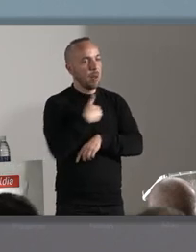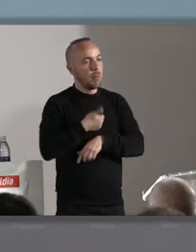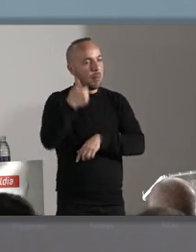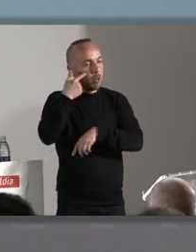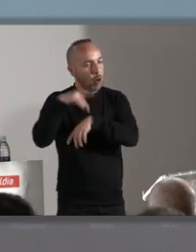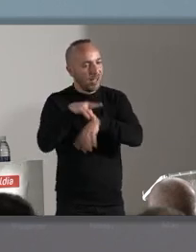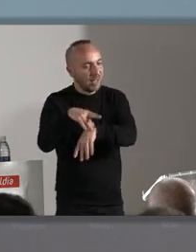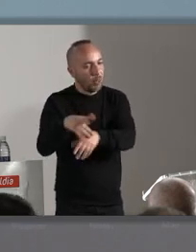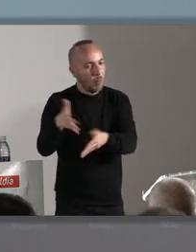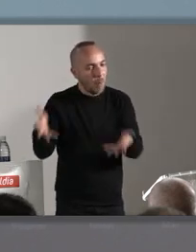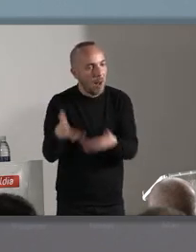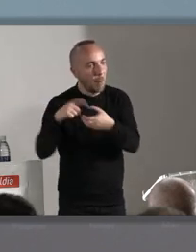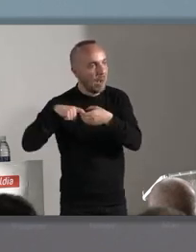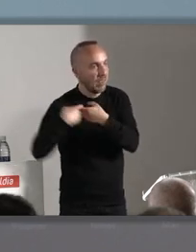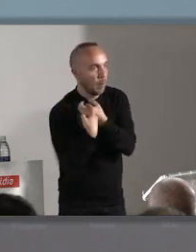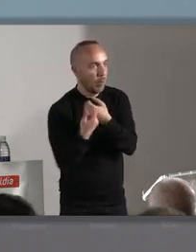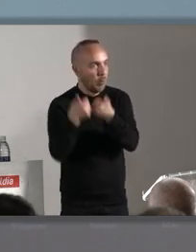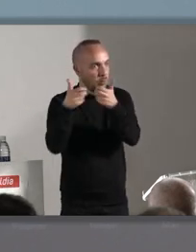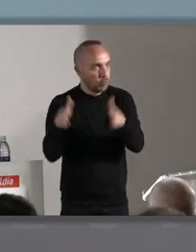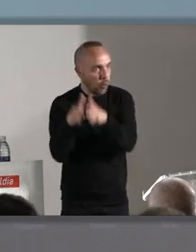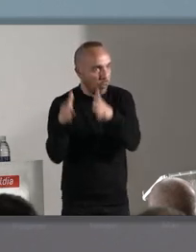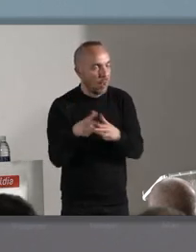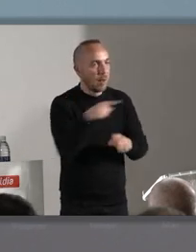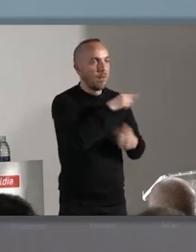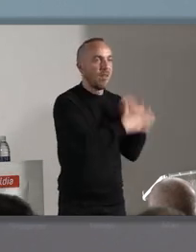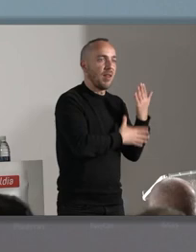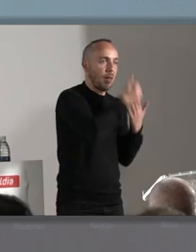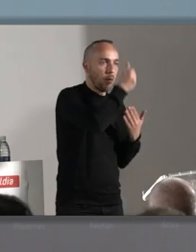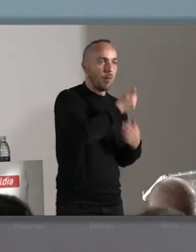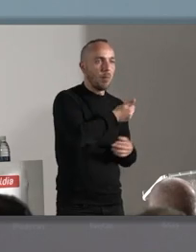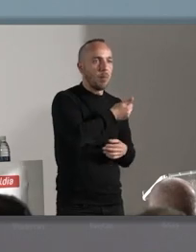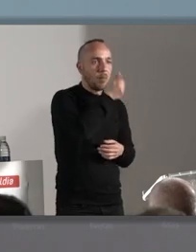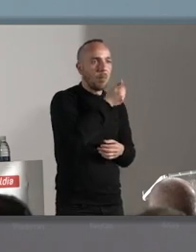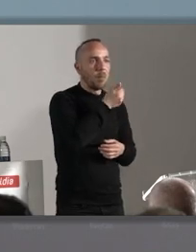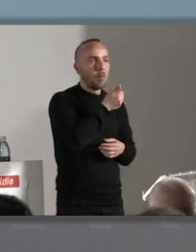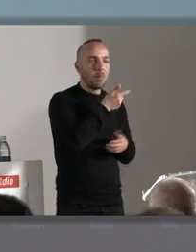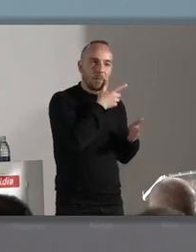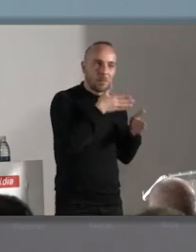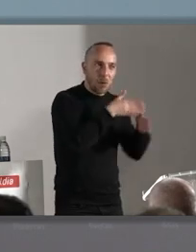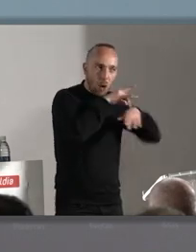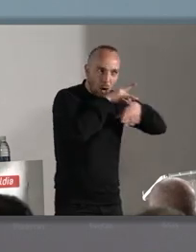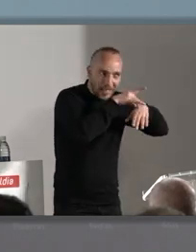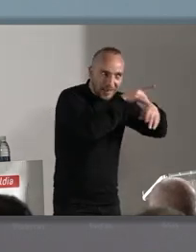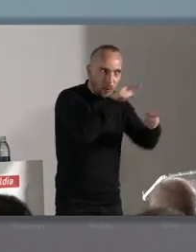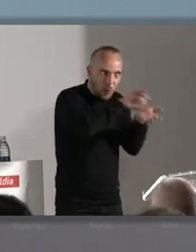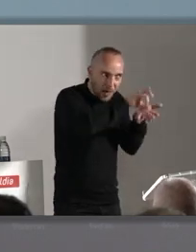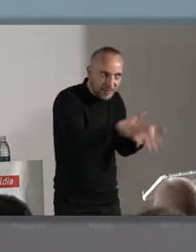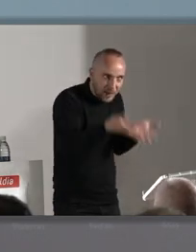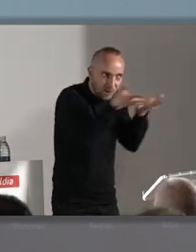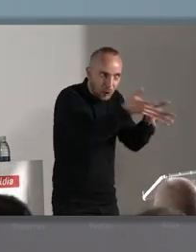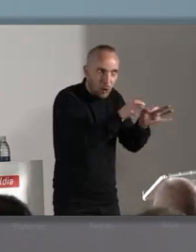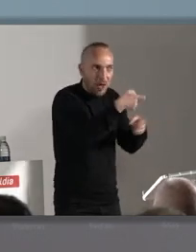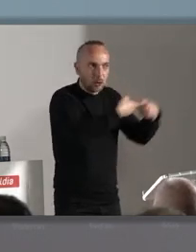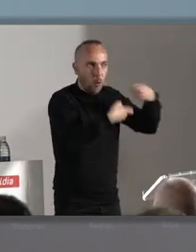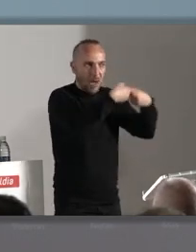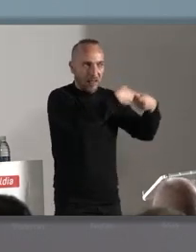la participación, más de movimiento social, y la Federación va como considerando un camino más de orientación al servicio, digamos, de las cooperativas,